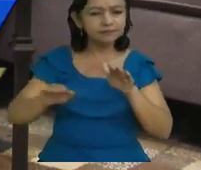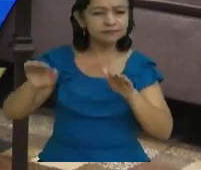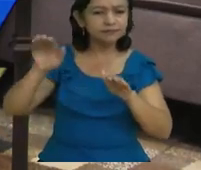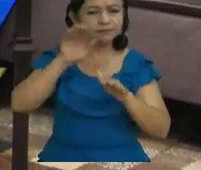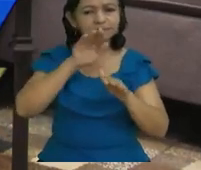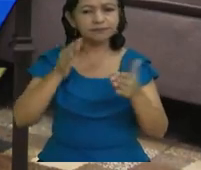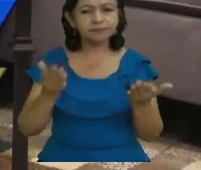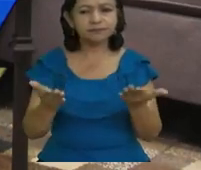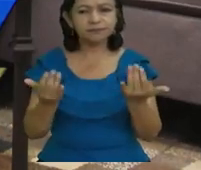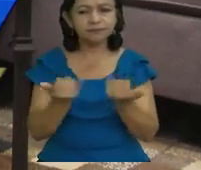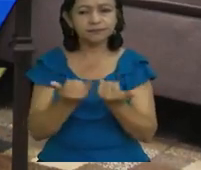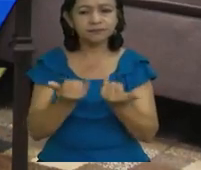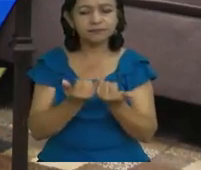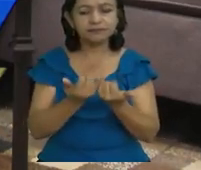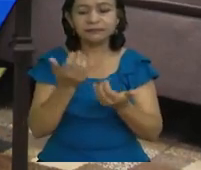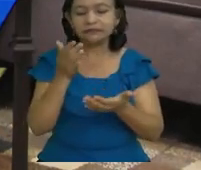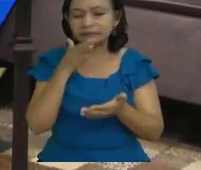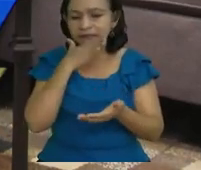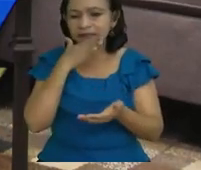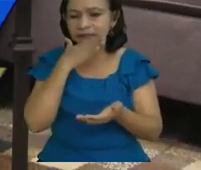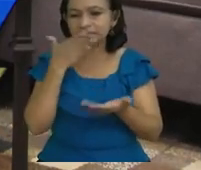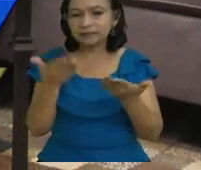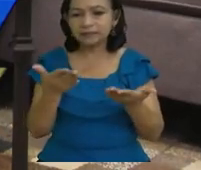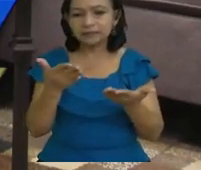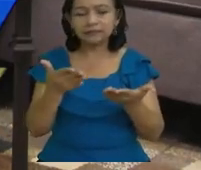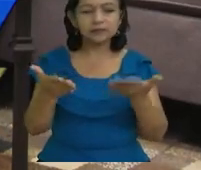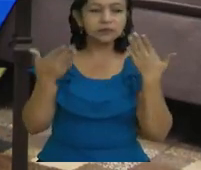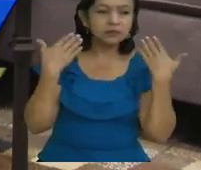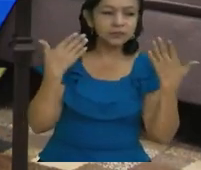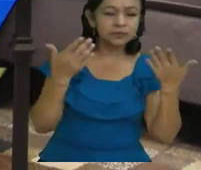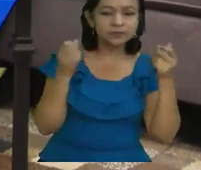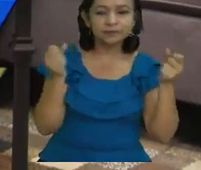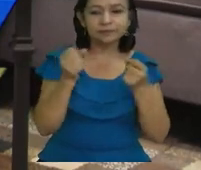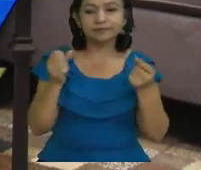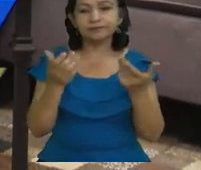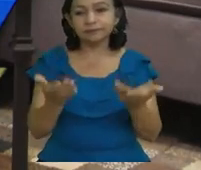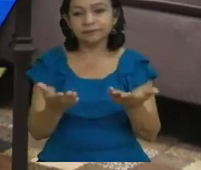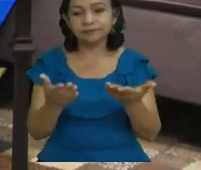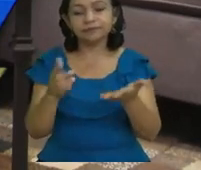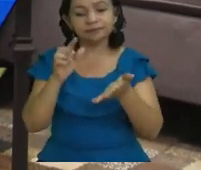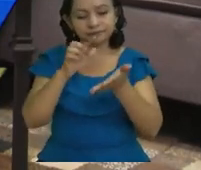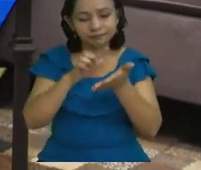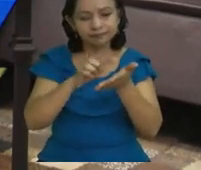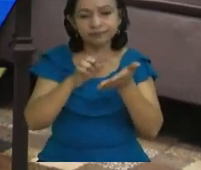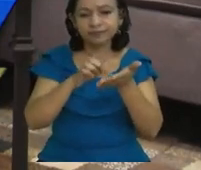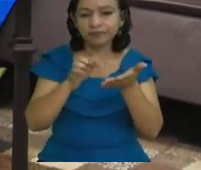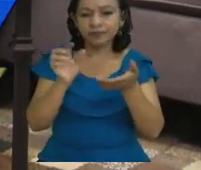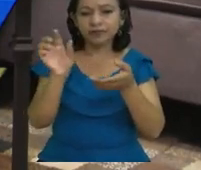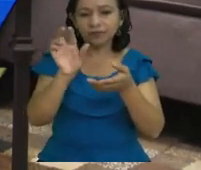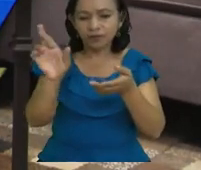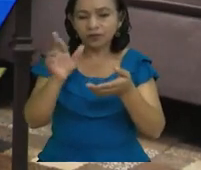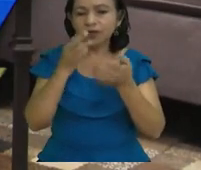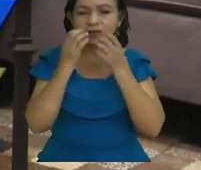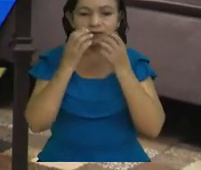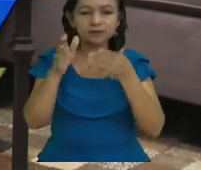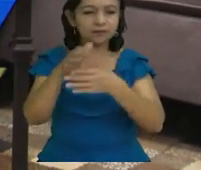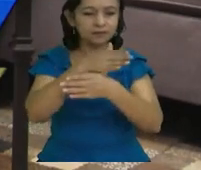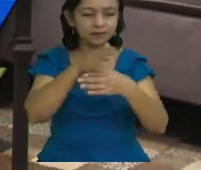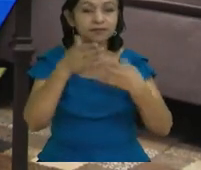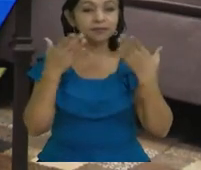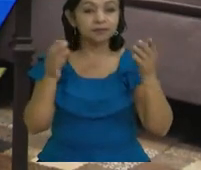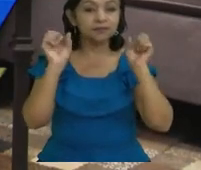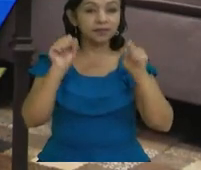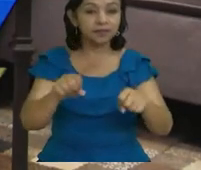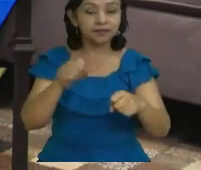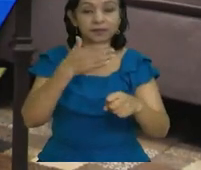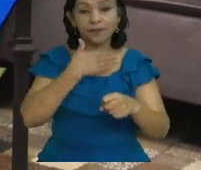mayor se perjudican, por así decirlo, en el asunto climático, aunque la mayoría, pero granos básicos principalmente. Claro, mayores afectaciones, sin